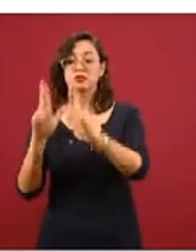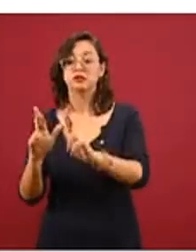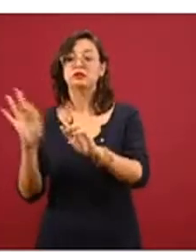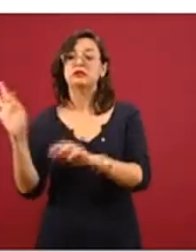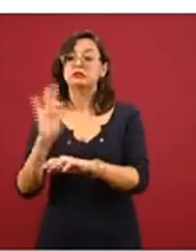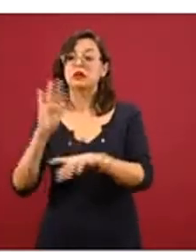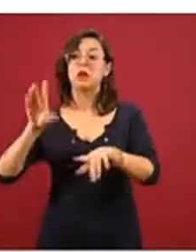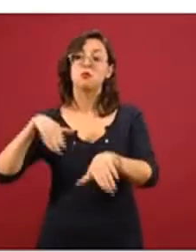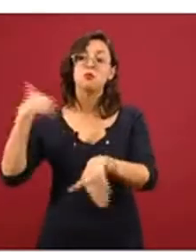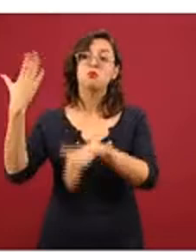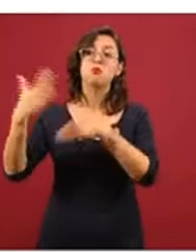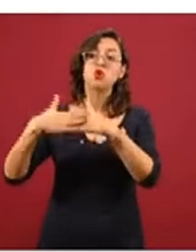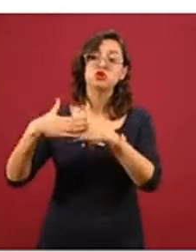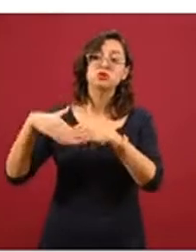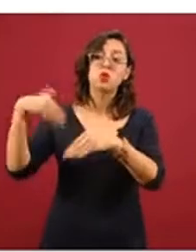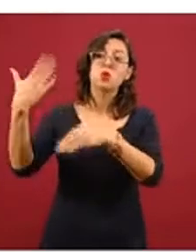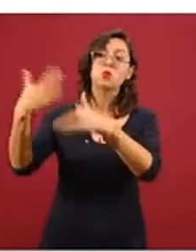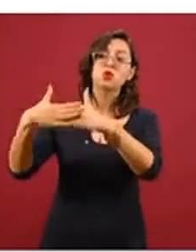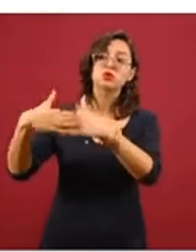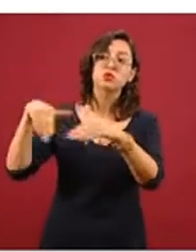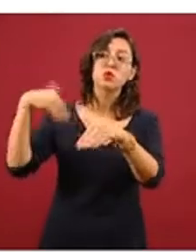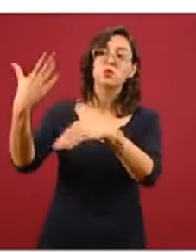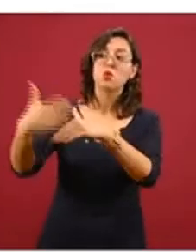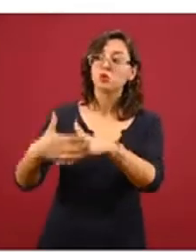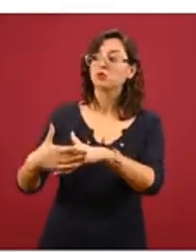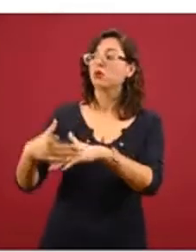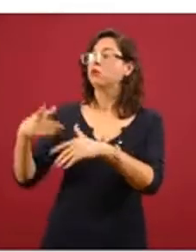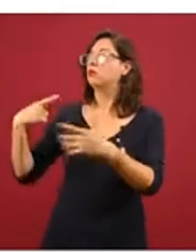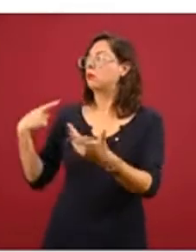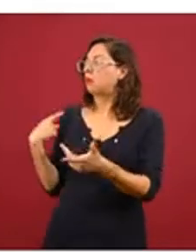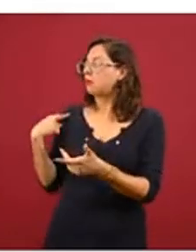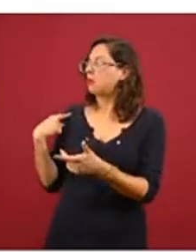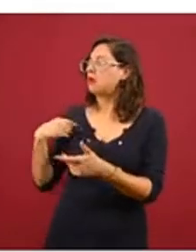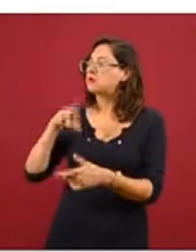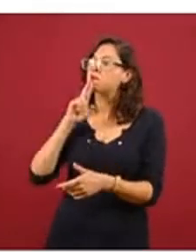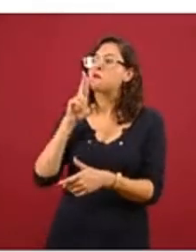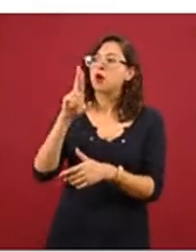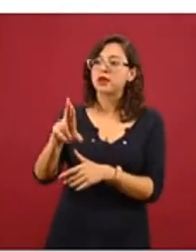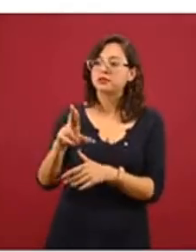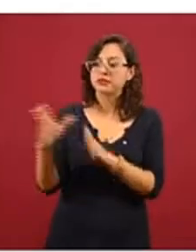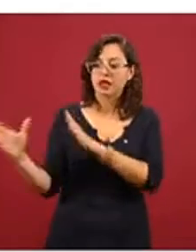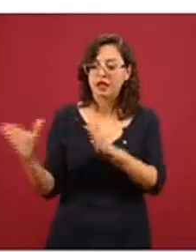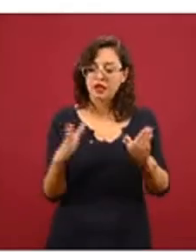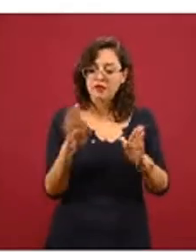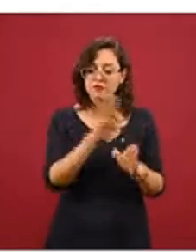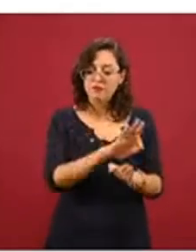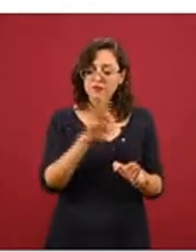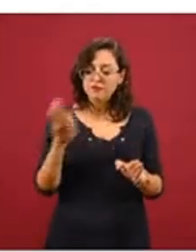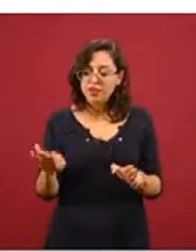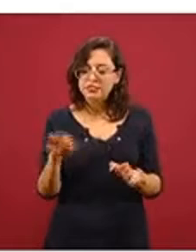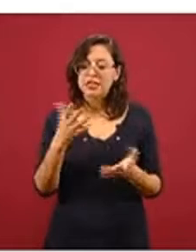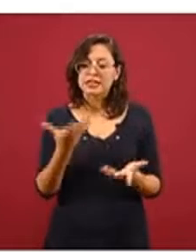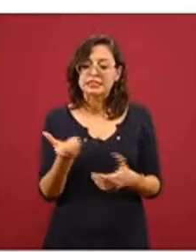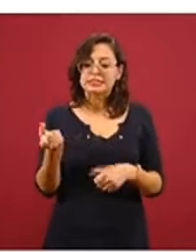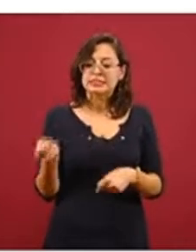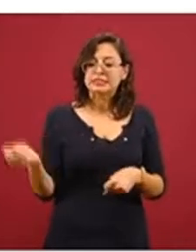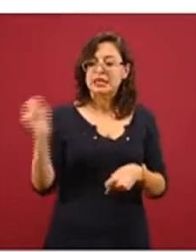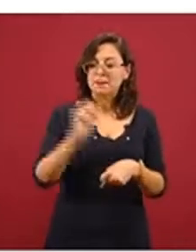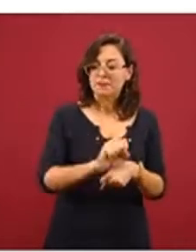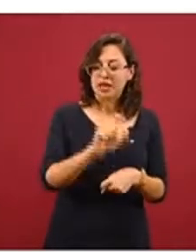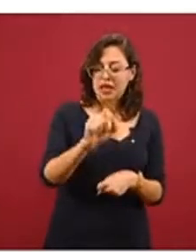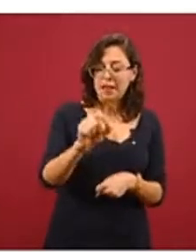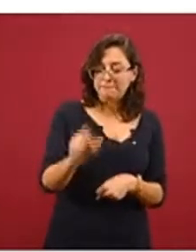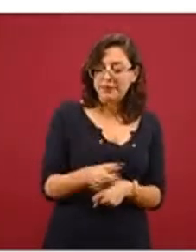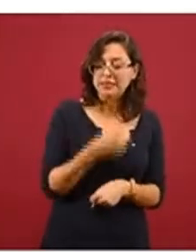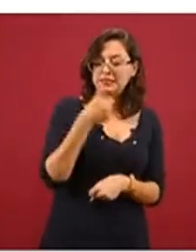nos recordamos las gráficas que vimos anteriormente, todas esas barras naranjas claras que vemos en la curva